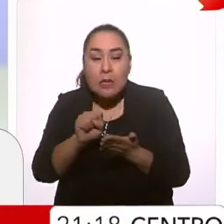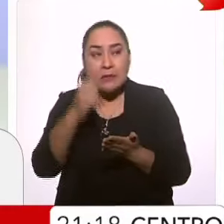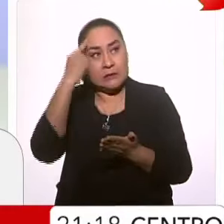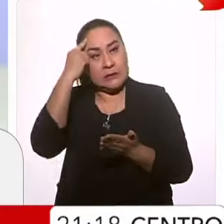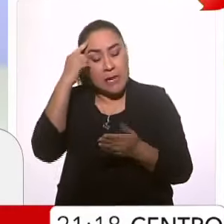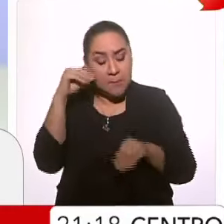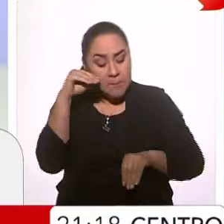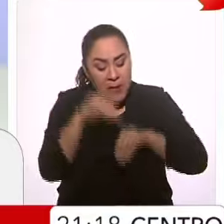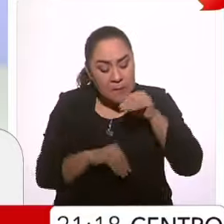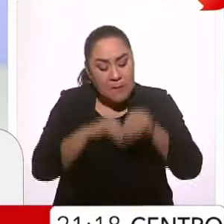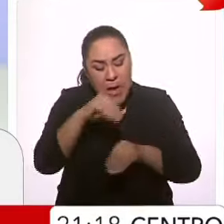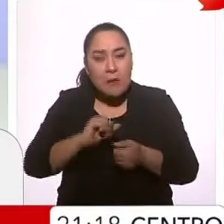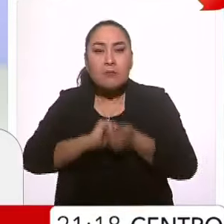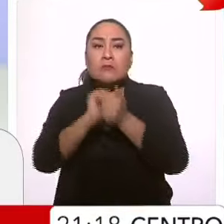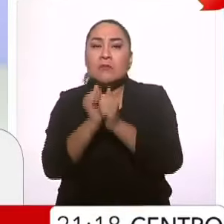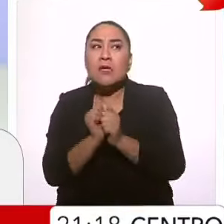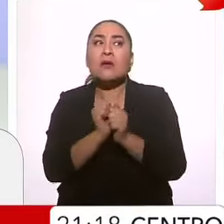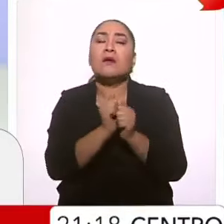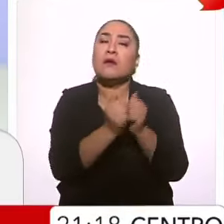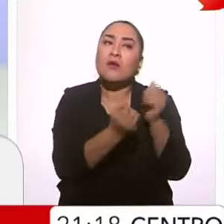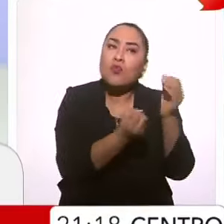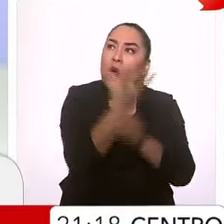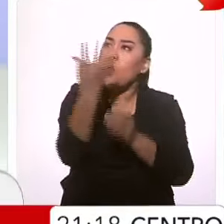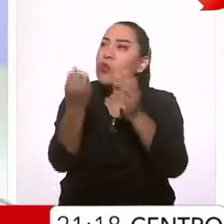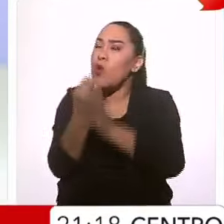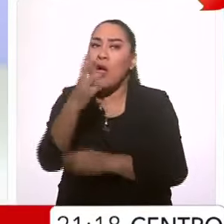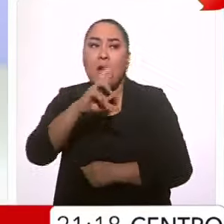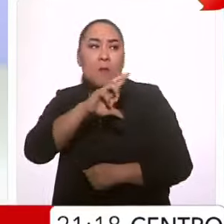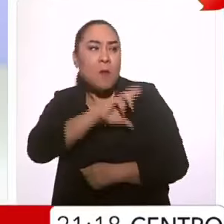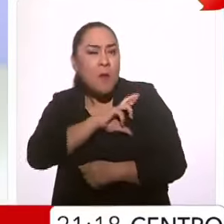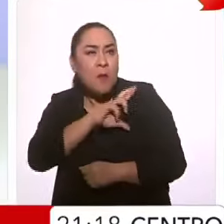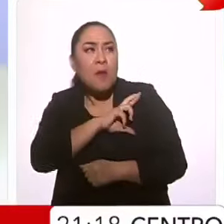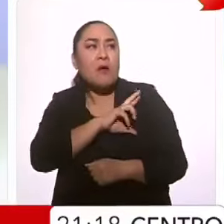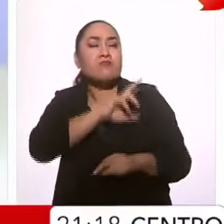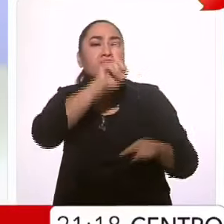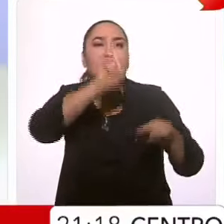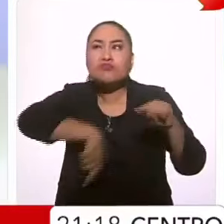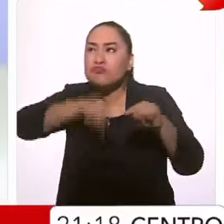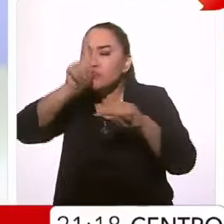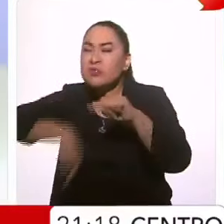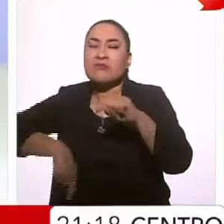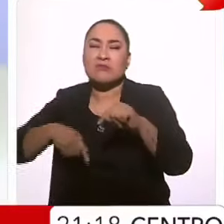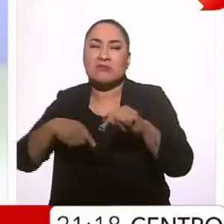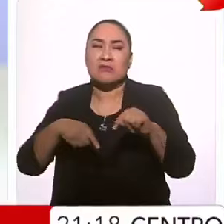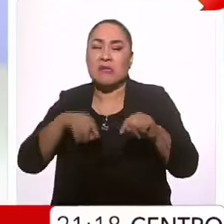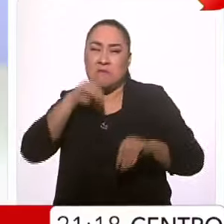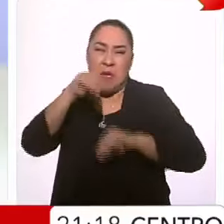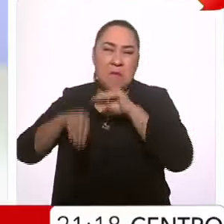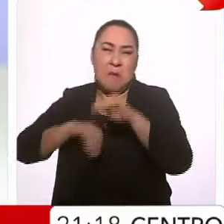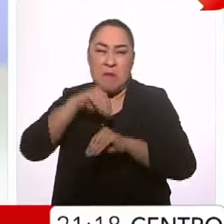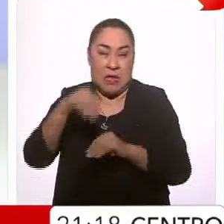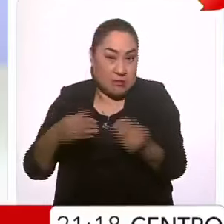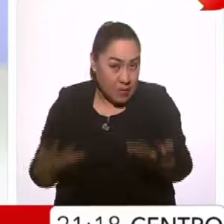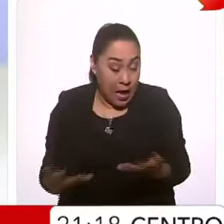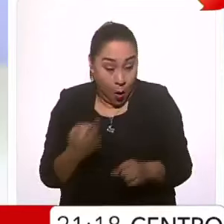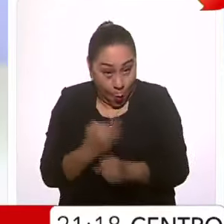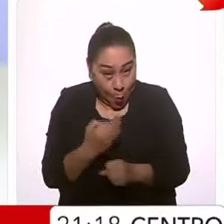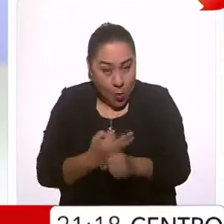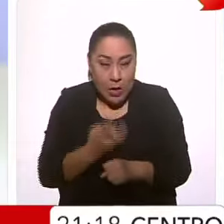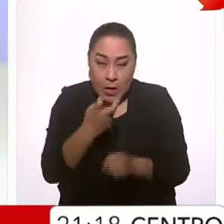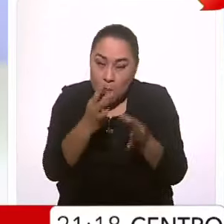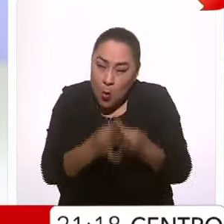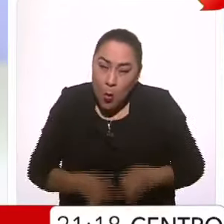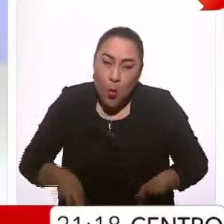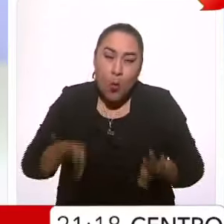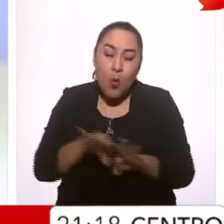privatizar riqueza, soberanía y convertir incluso derechos en negocios. Por eso es tan importante que el presidente al